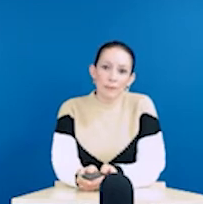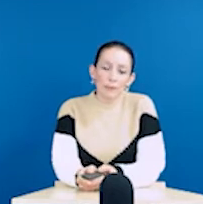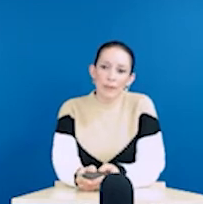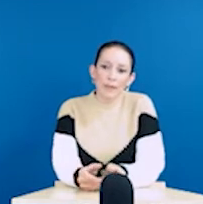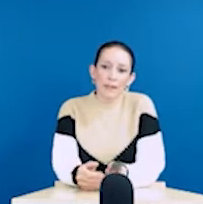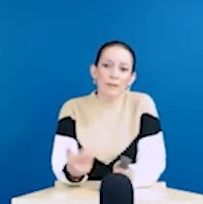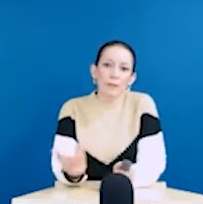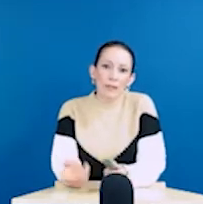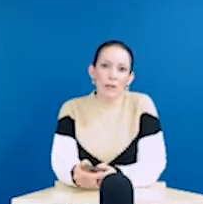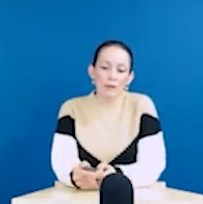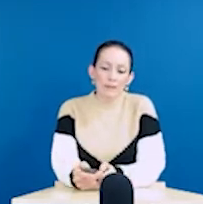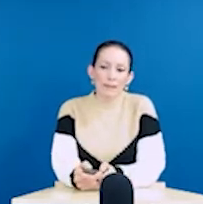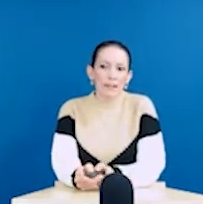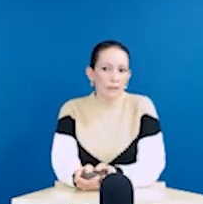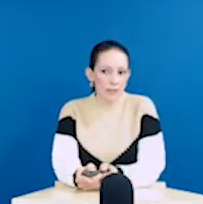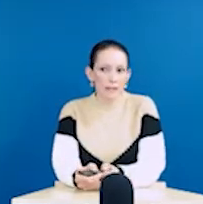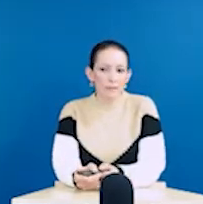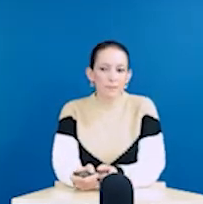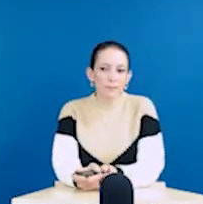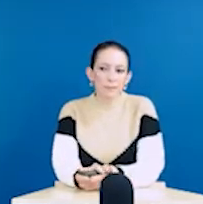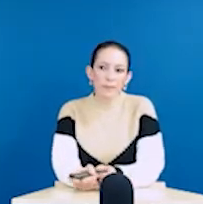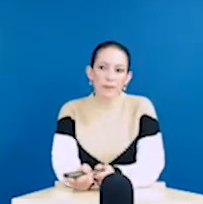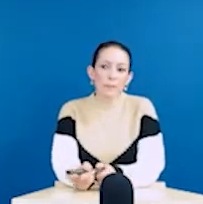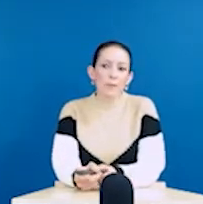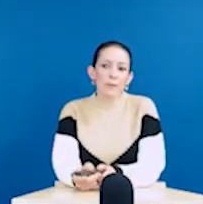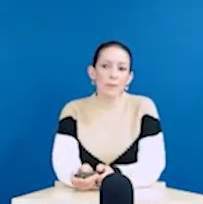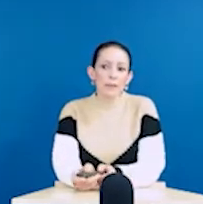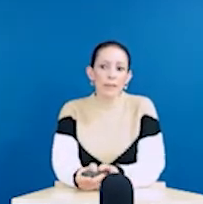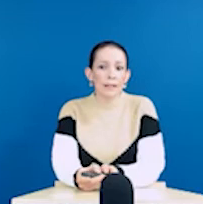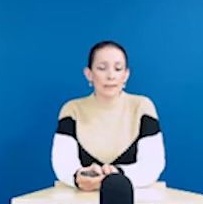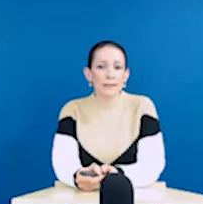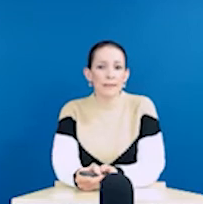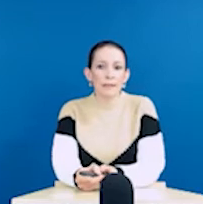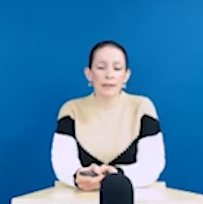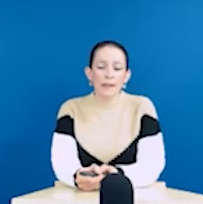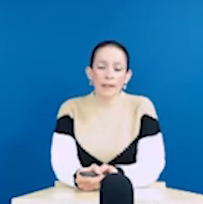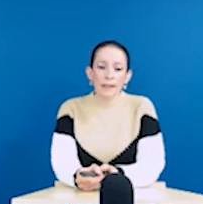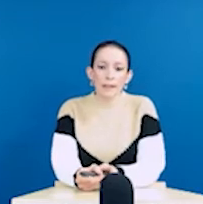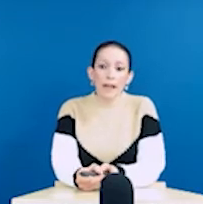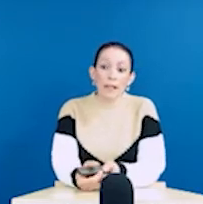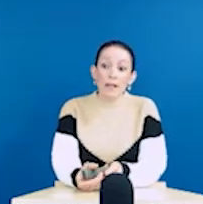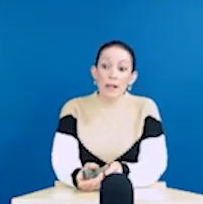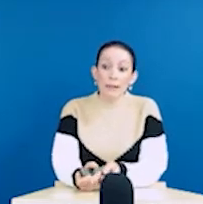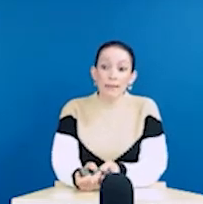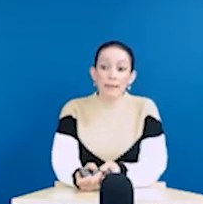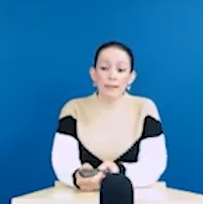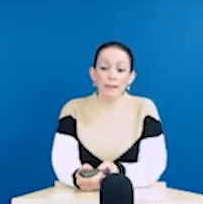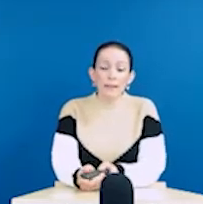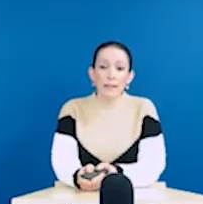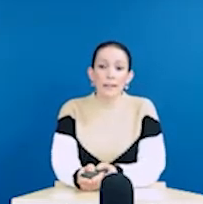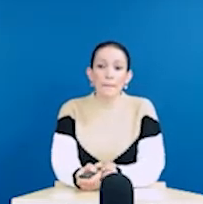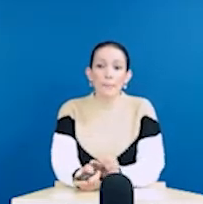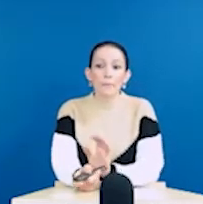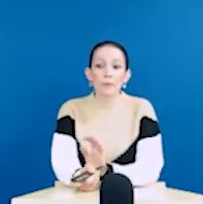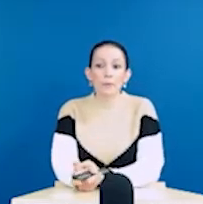es el mismo resultado lo vamos a tener al final. Y por último, la tolerancia. Aquí cabe